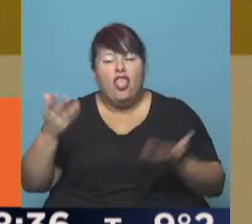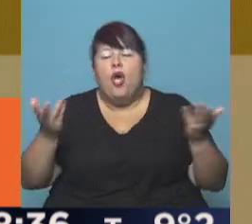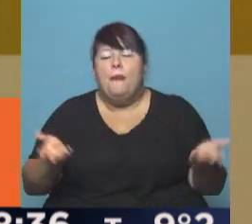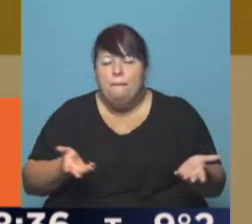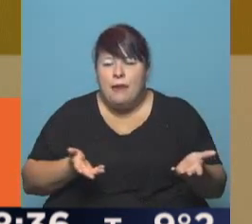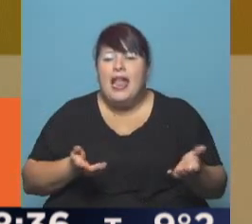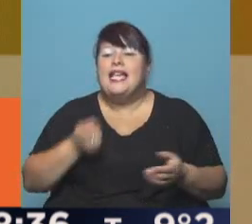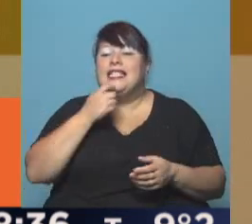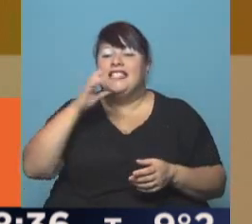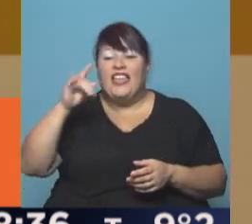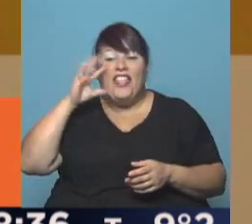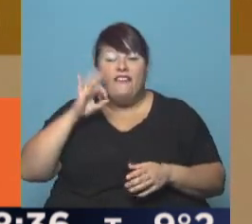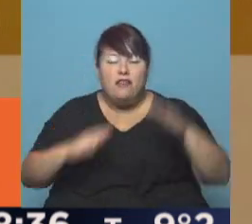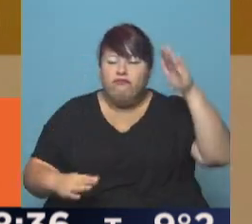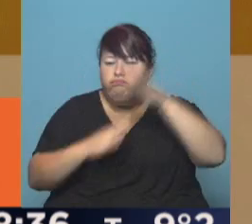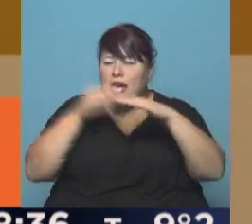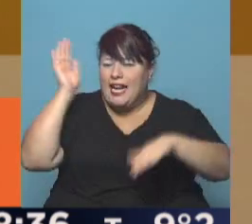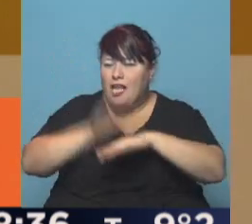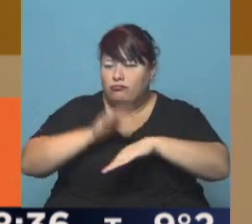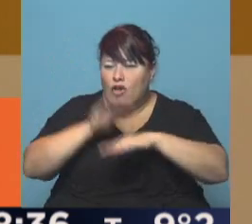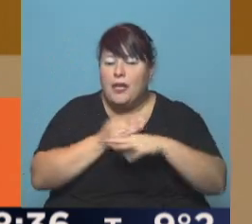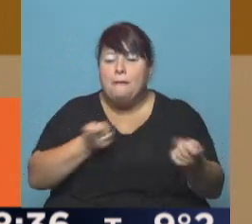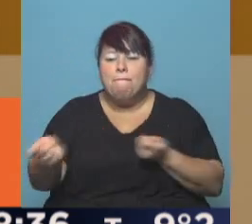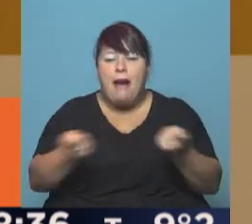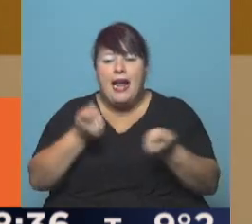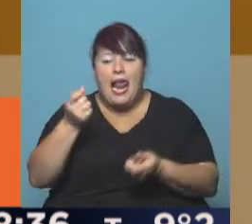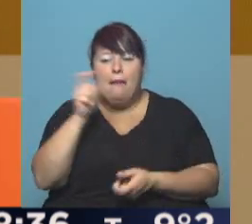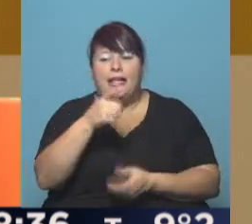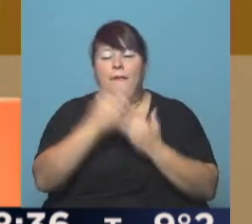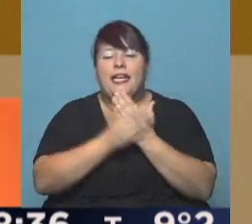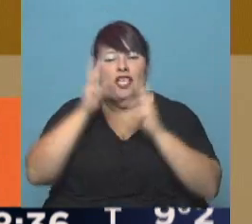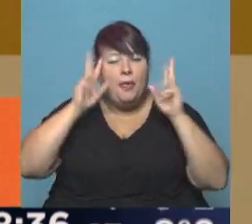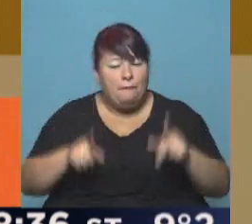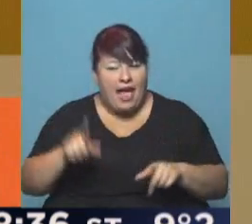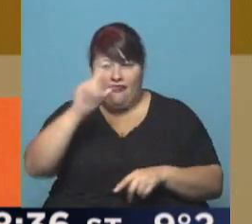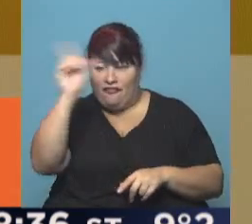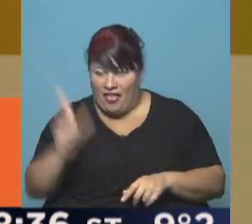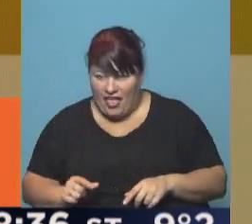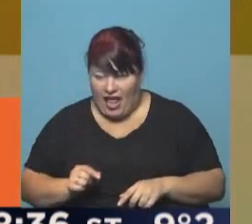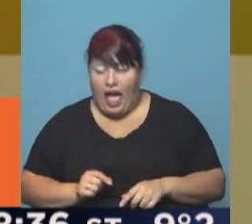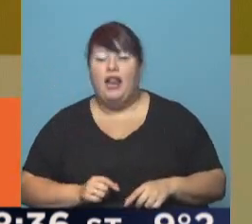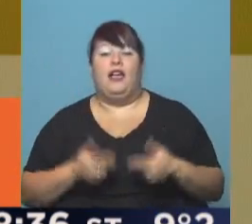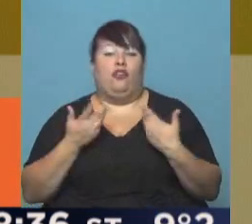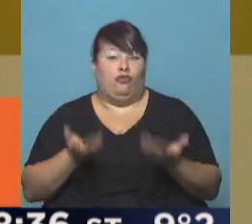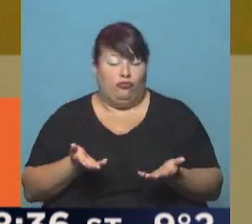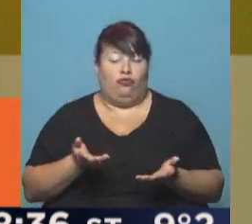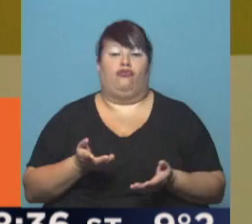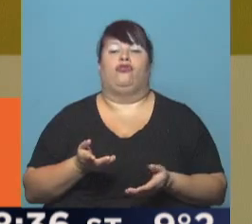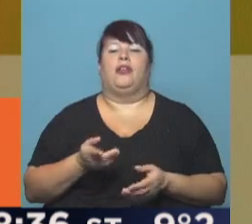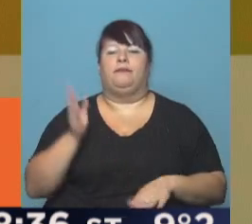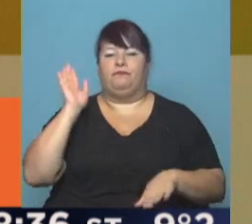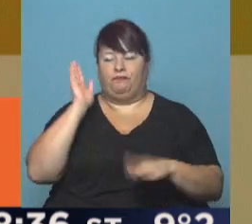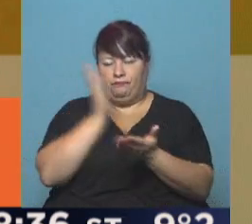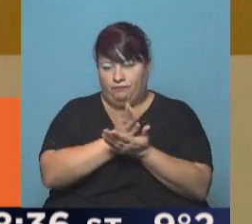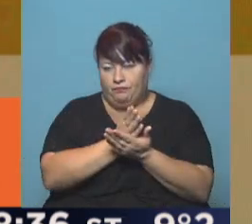digo, si Julio De Vido era el principal responsable de administrar los fondos del Ministerio de Planificación Federal, y entonces se